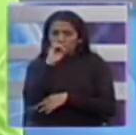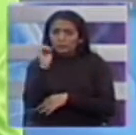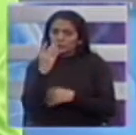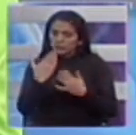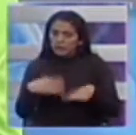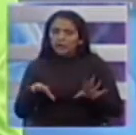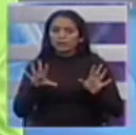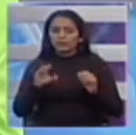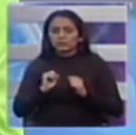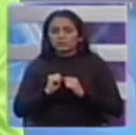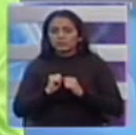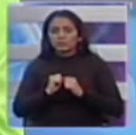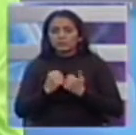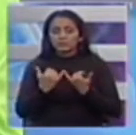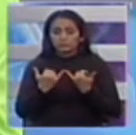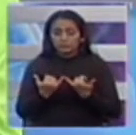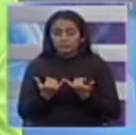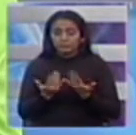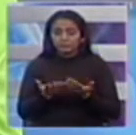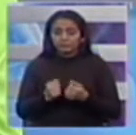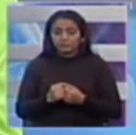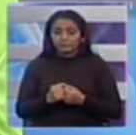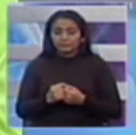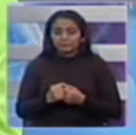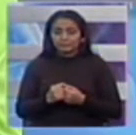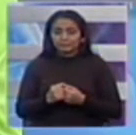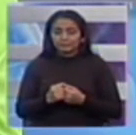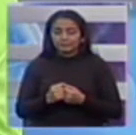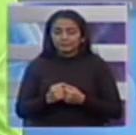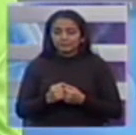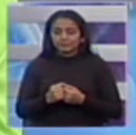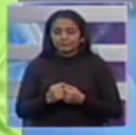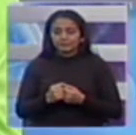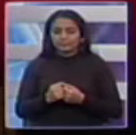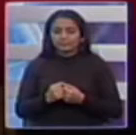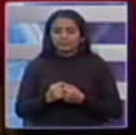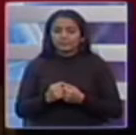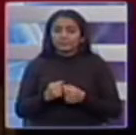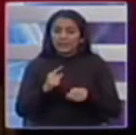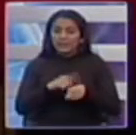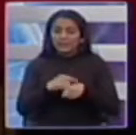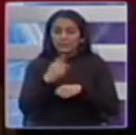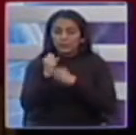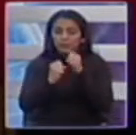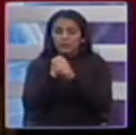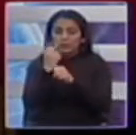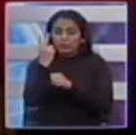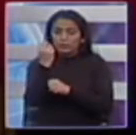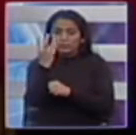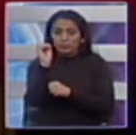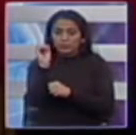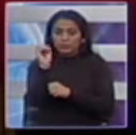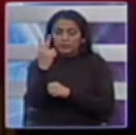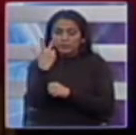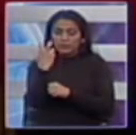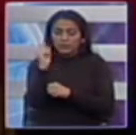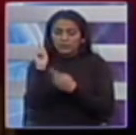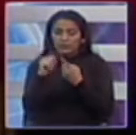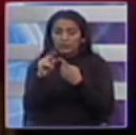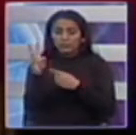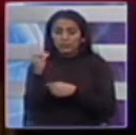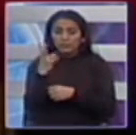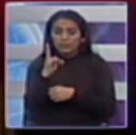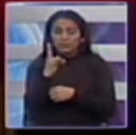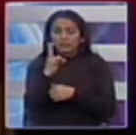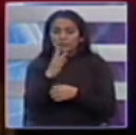electos asambleístas en el periodo del 2013 al 2017. Por lo tanto, yo creo que eso, más allá de la cantidad,